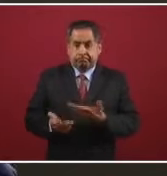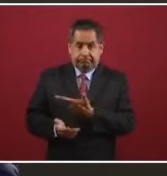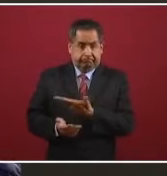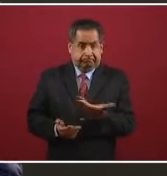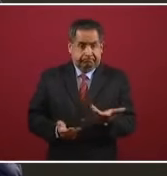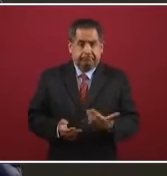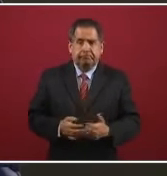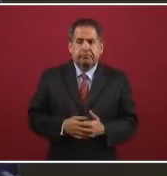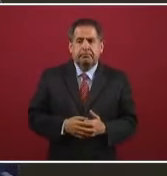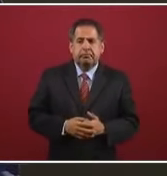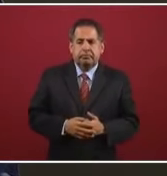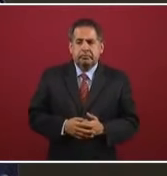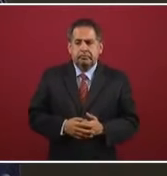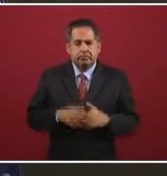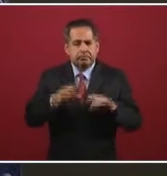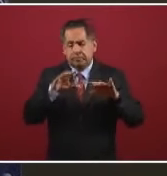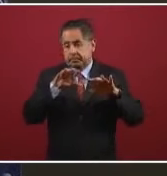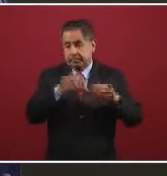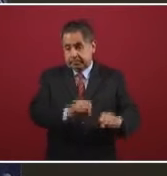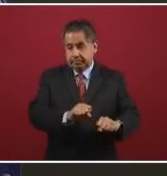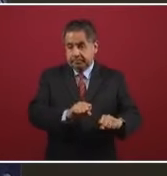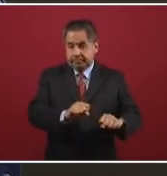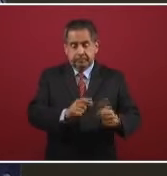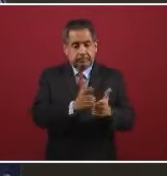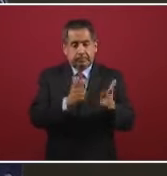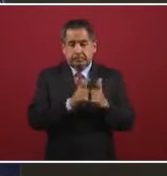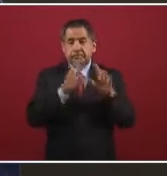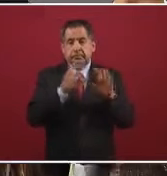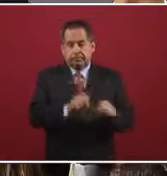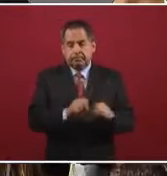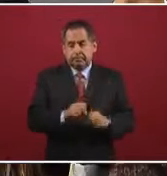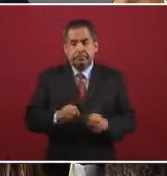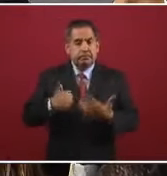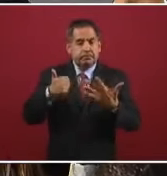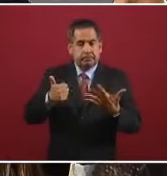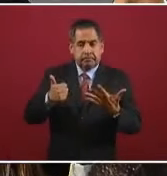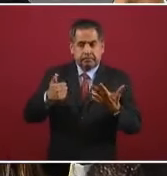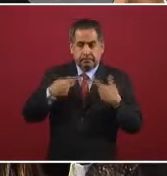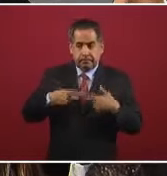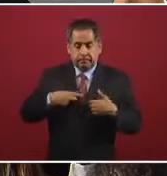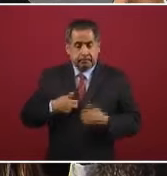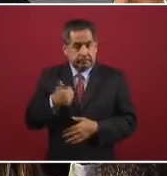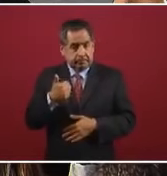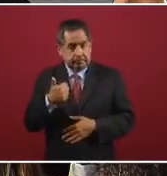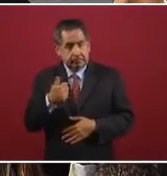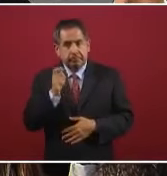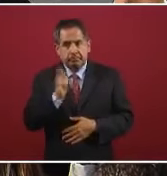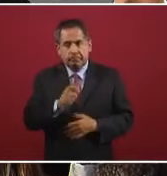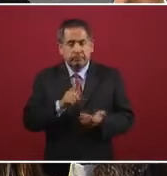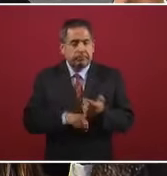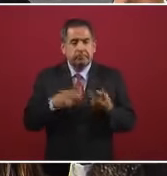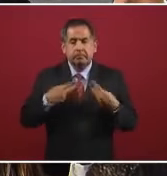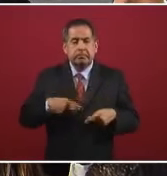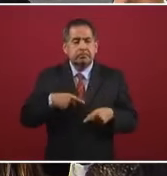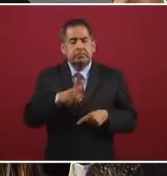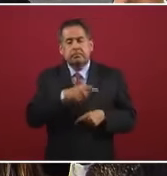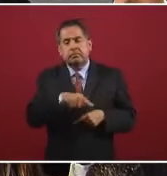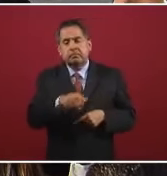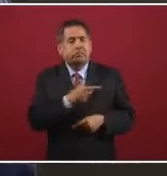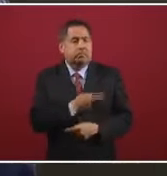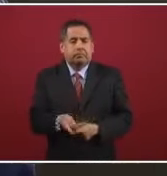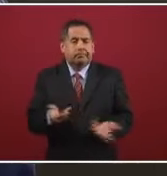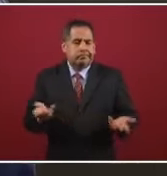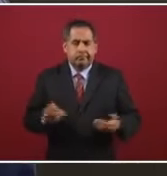Pero de los detenidos, 6 detenidos, gente